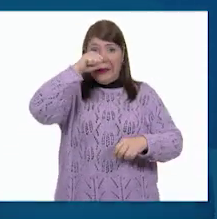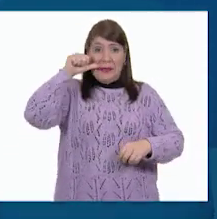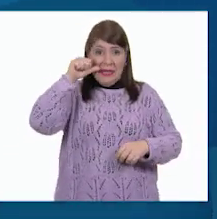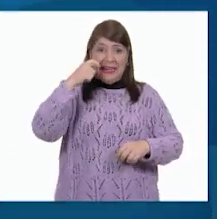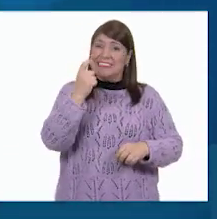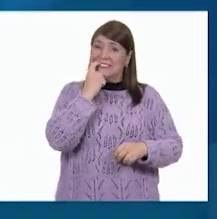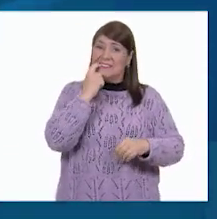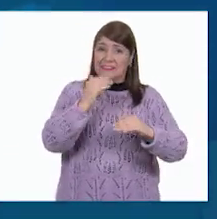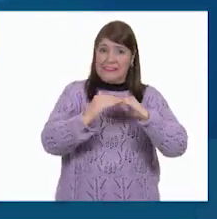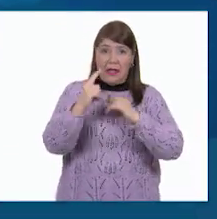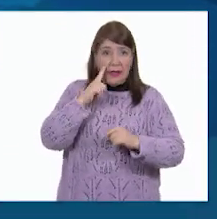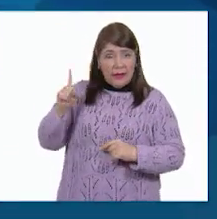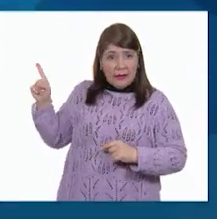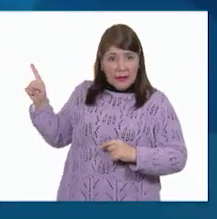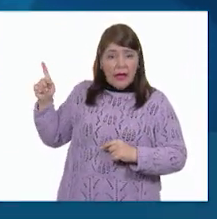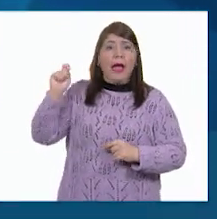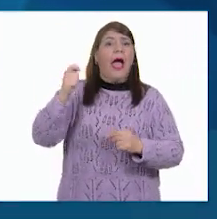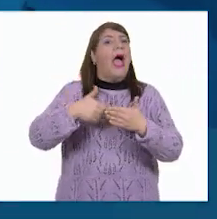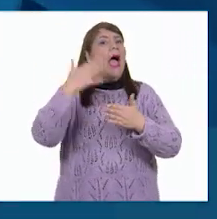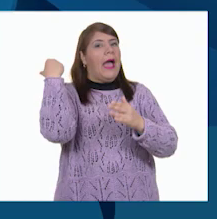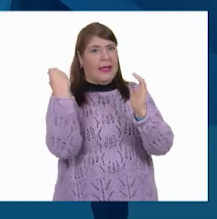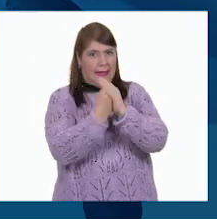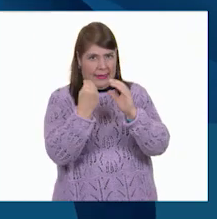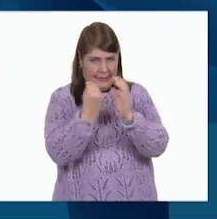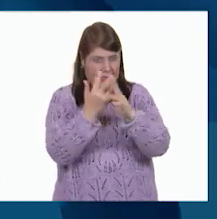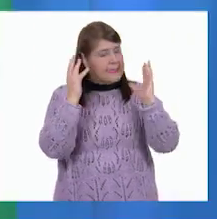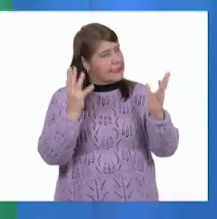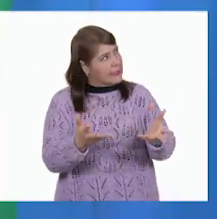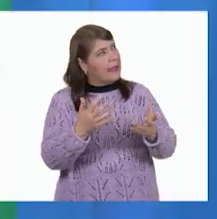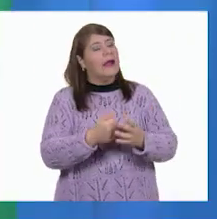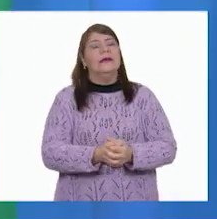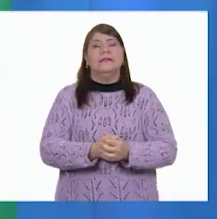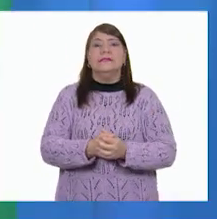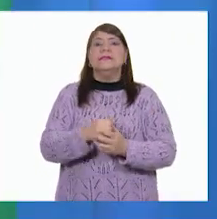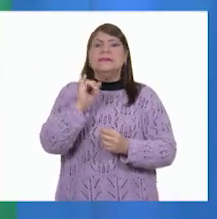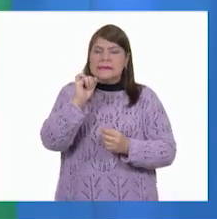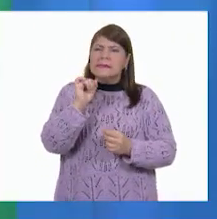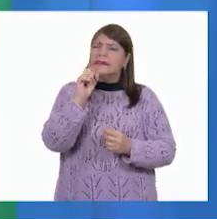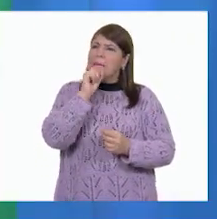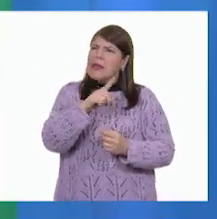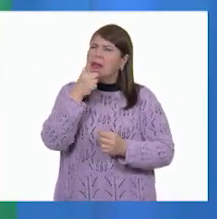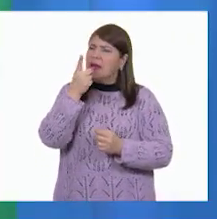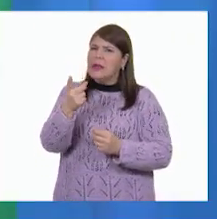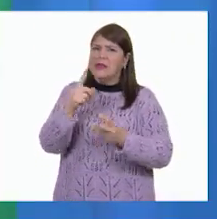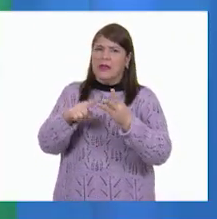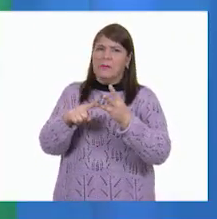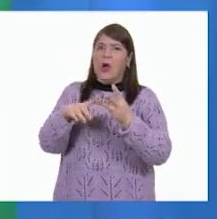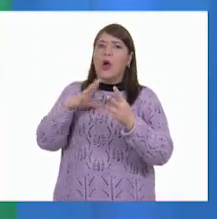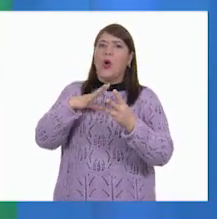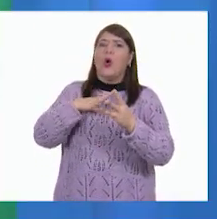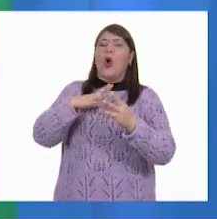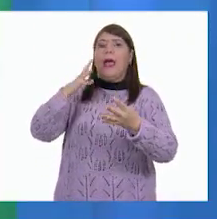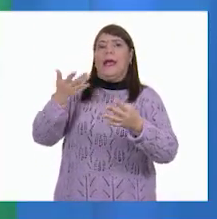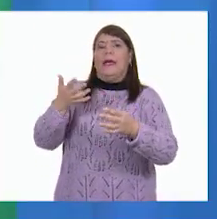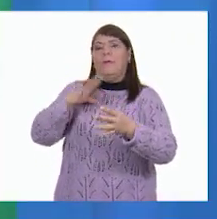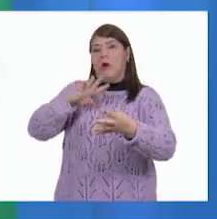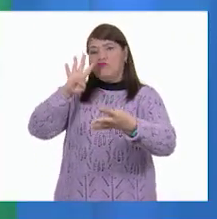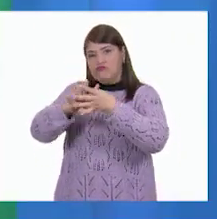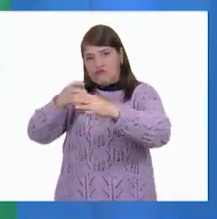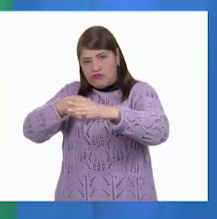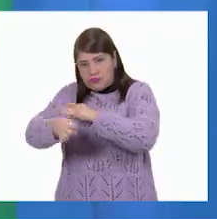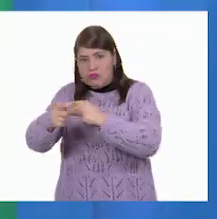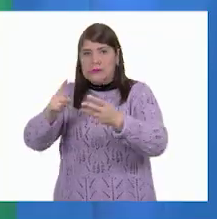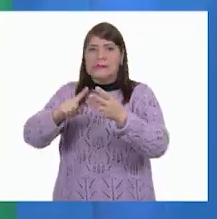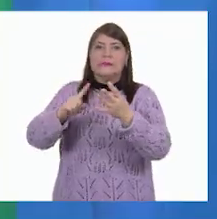ya habíamos visto también en una clase pasada. También se mencionaron que se inauguraron penitenciarías,